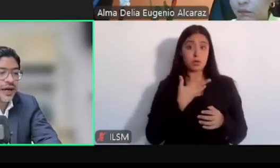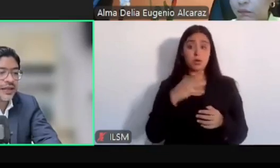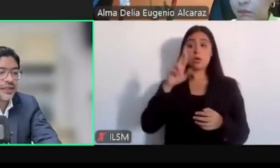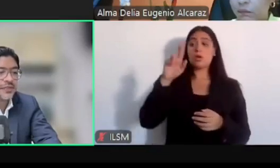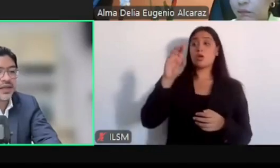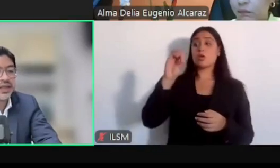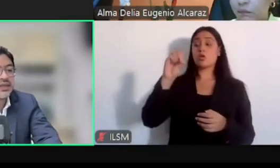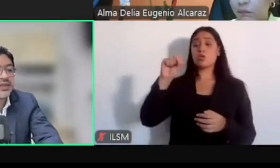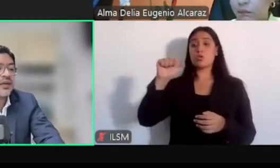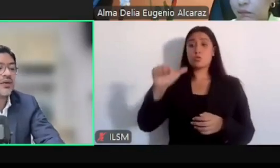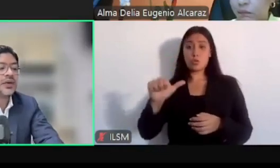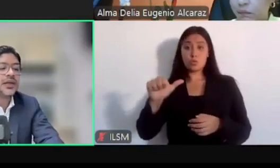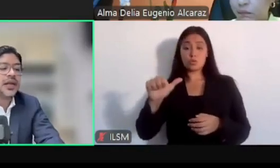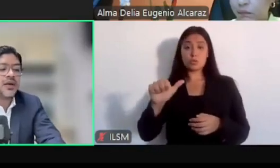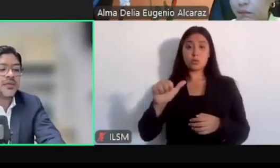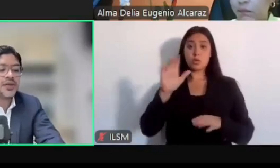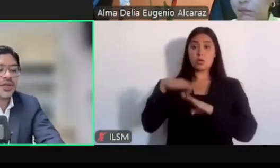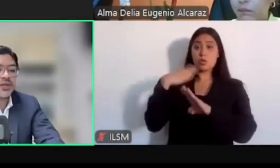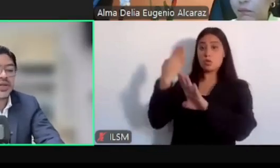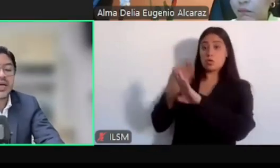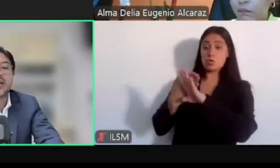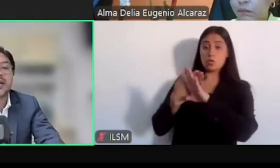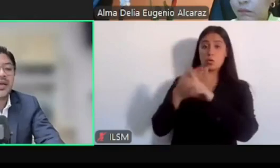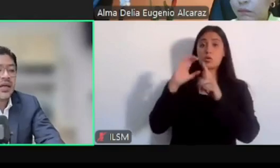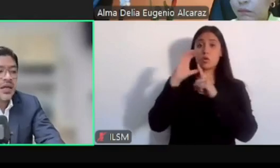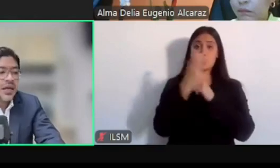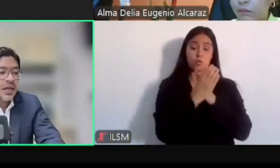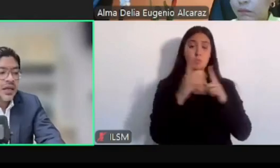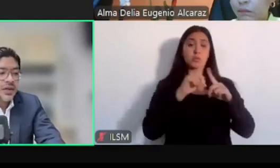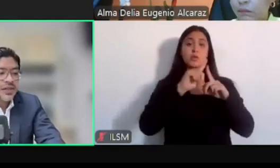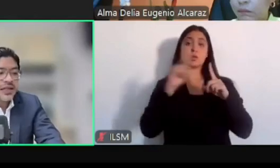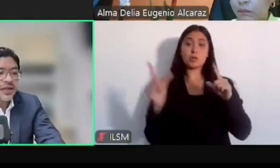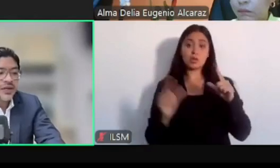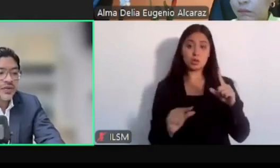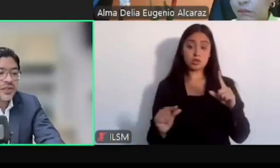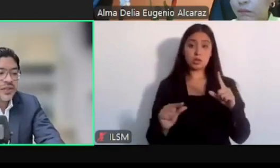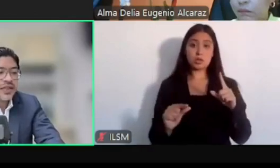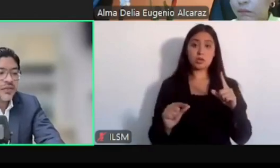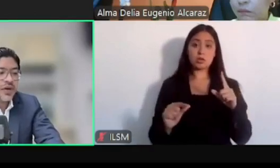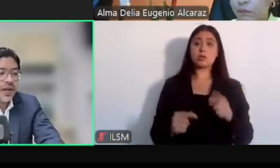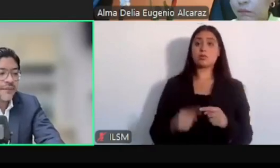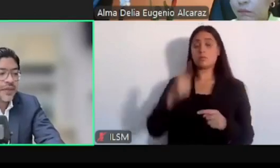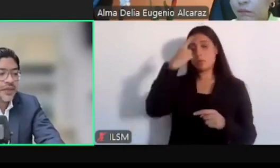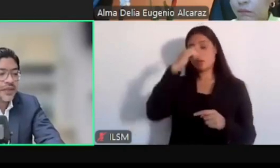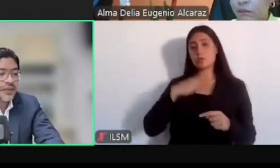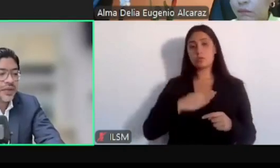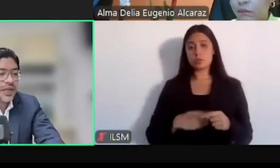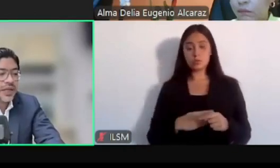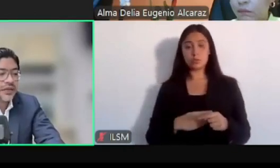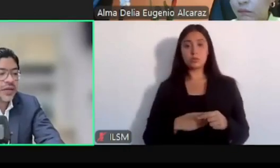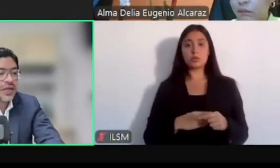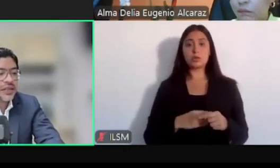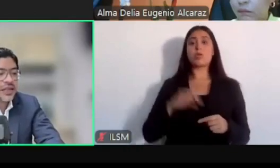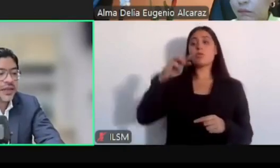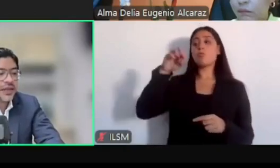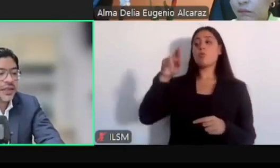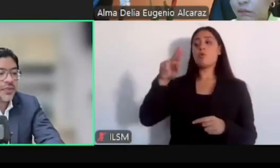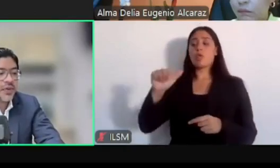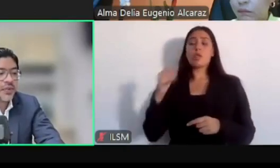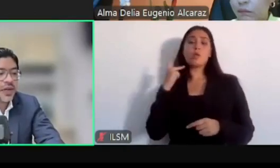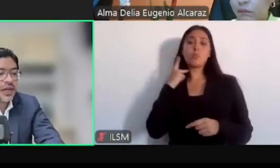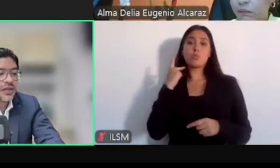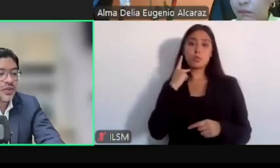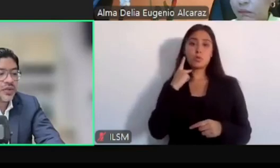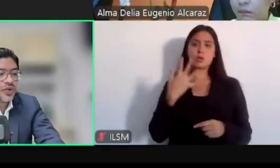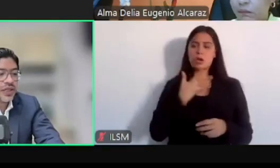Areli Hernández Martínez en contra de la Comisión Nacional de honestidad y Justicia de morena este tribunal electoral estima tener por